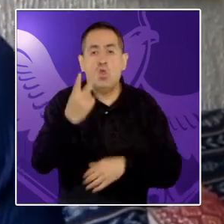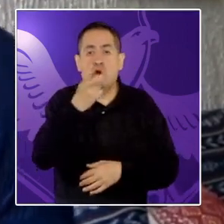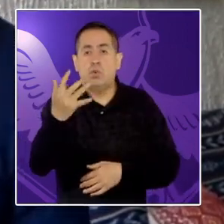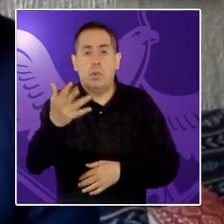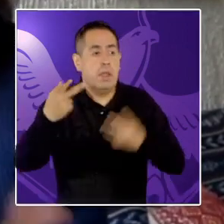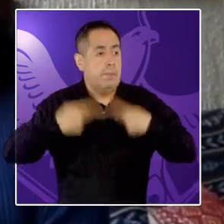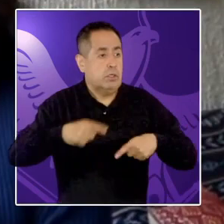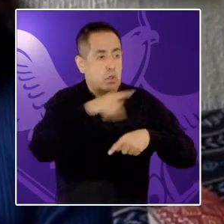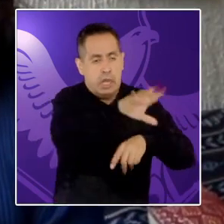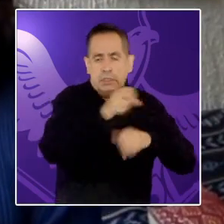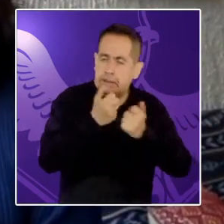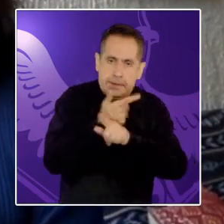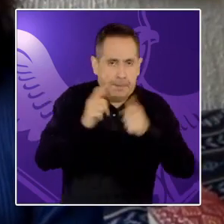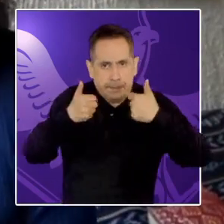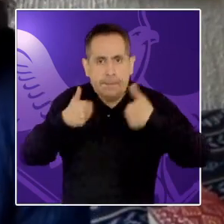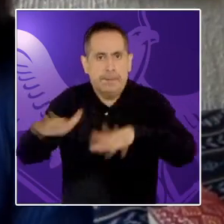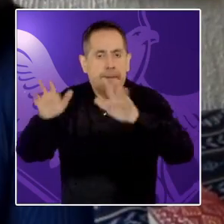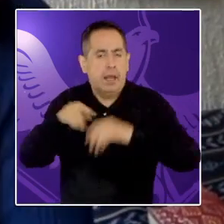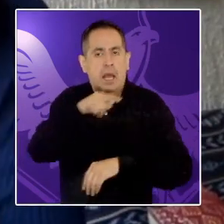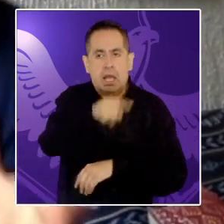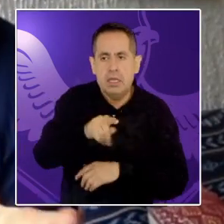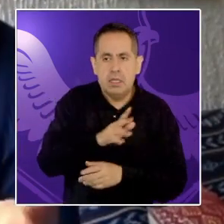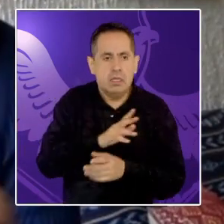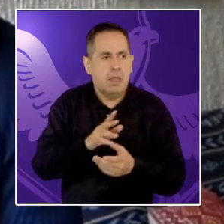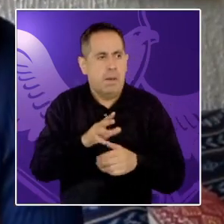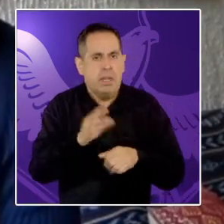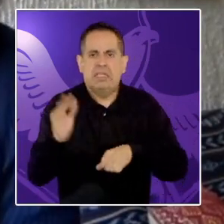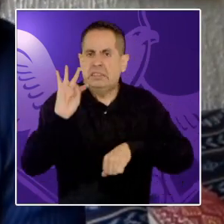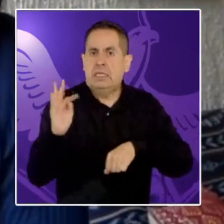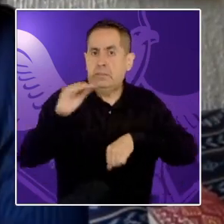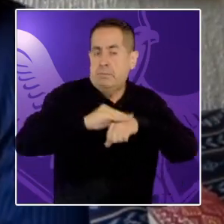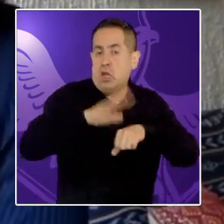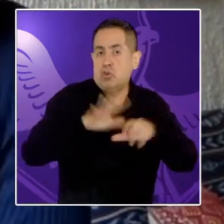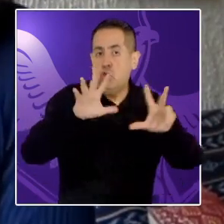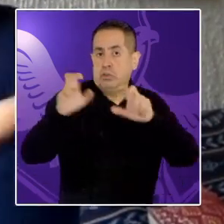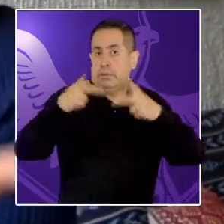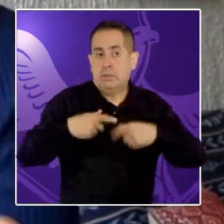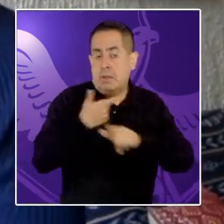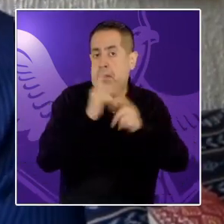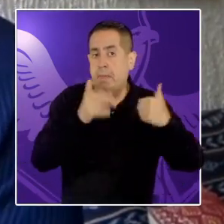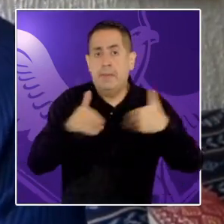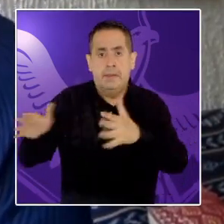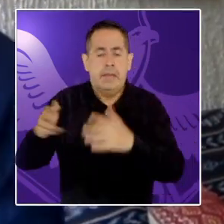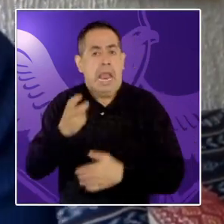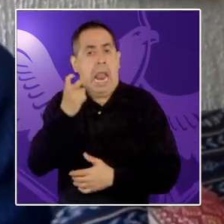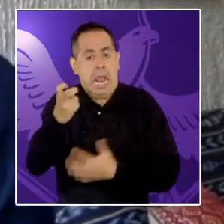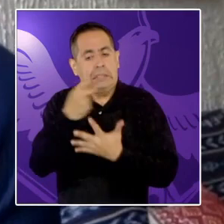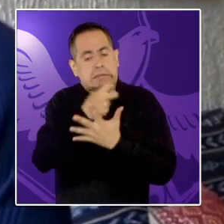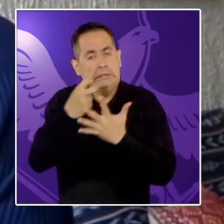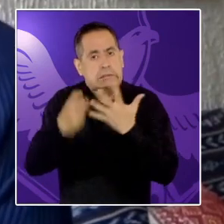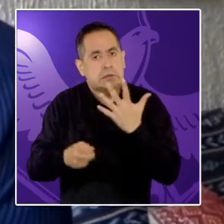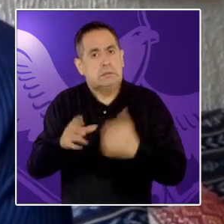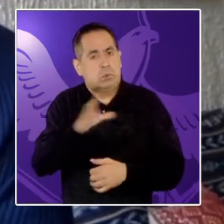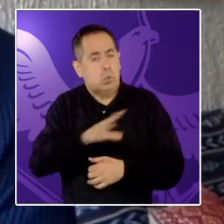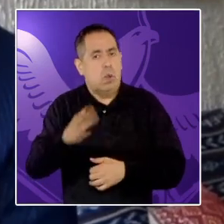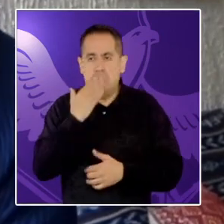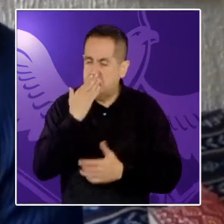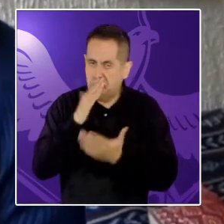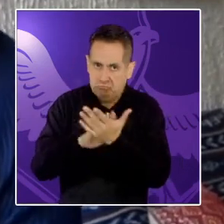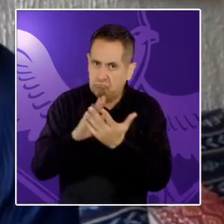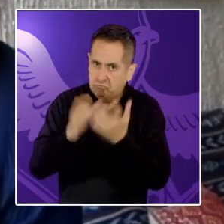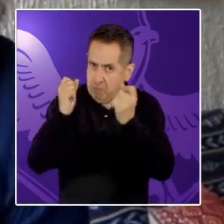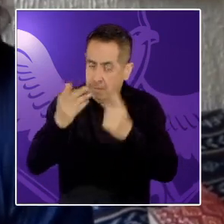la liberación de 250 personas que probablemente se van a incrementar a 800 en los siguientes meses. Todas estas acciones son